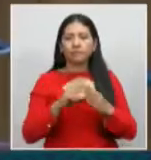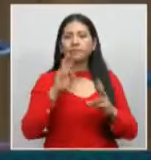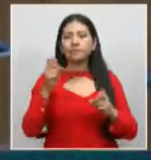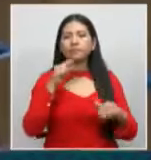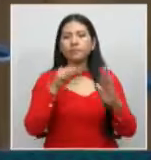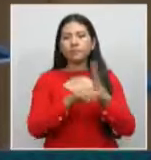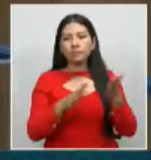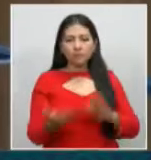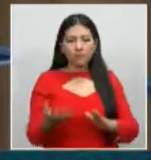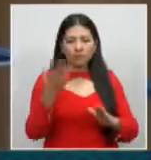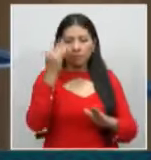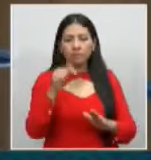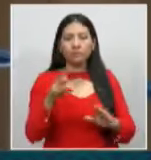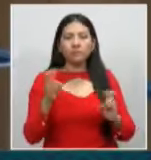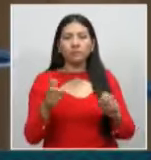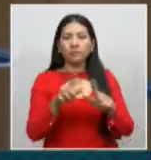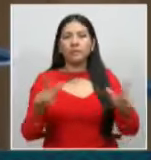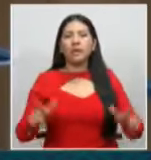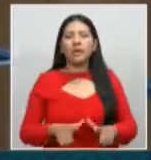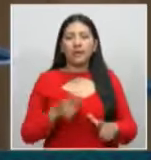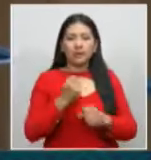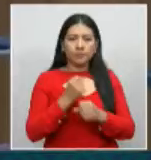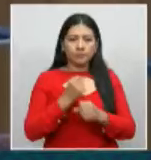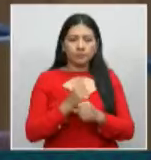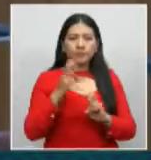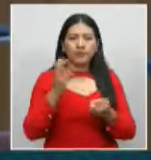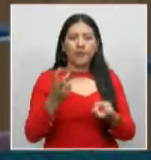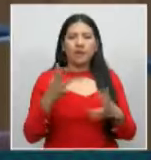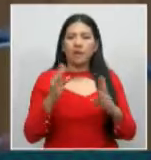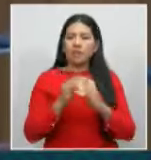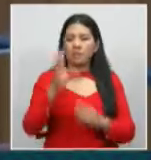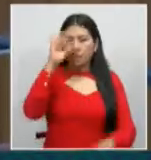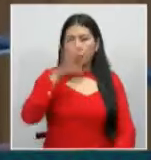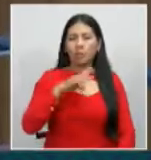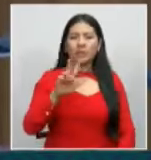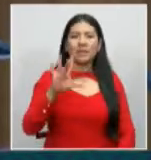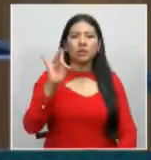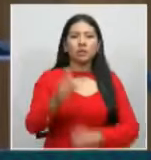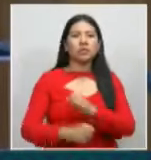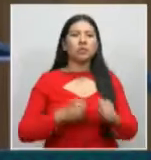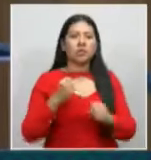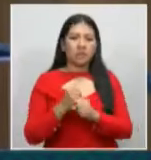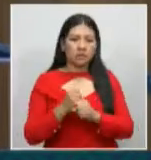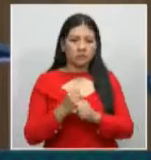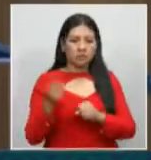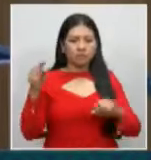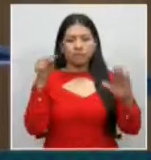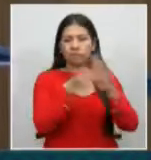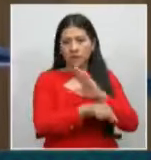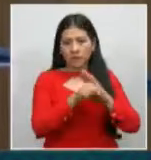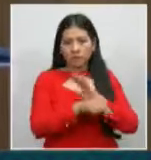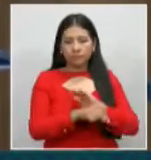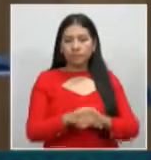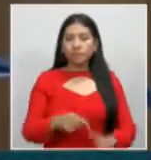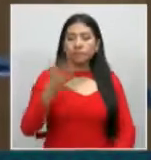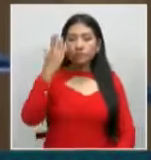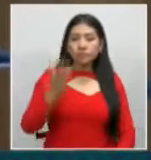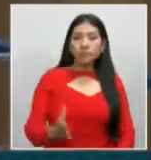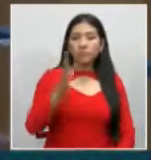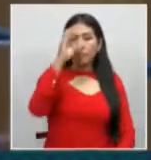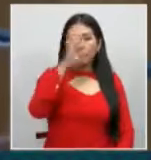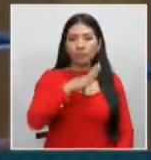a mano de un señor de 38 años de edad de nombre José Rolando Gómez Calani. Esta persona